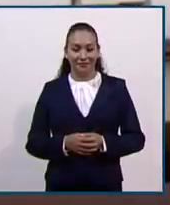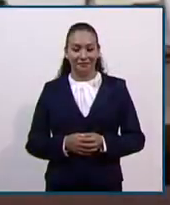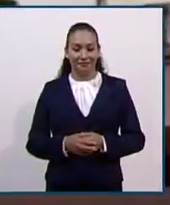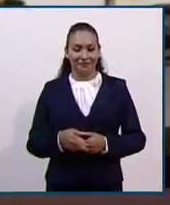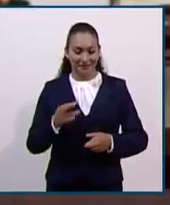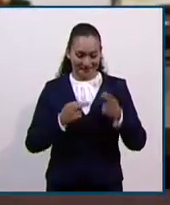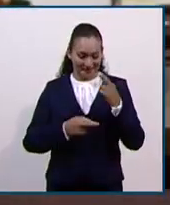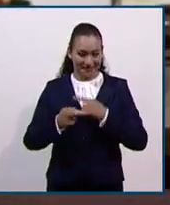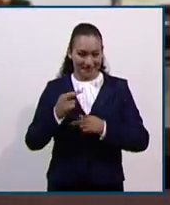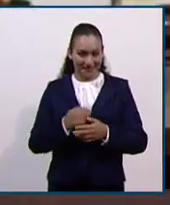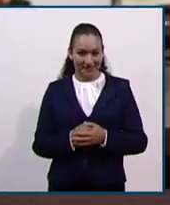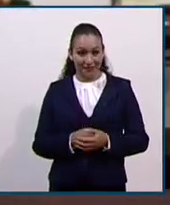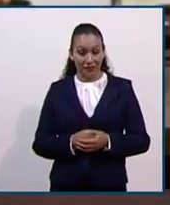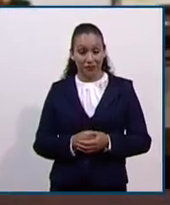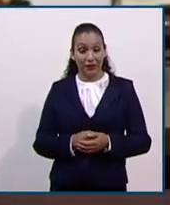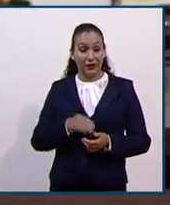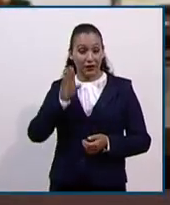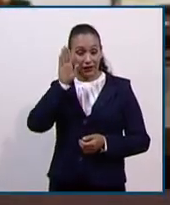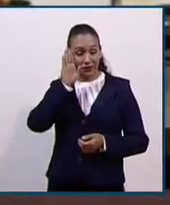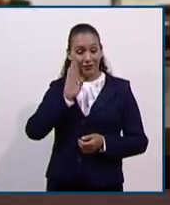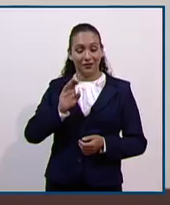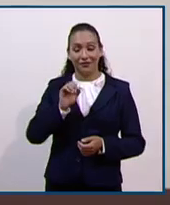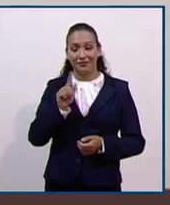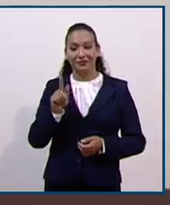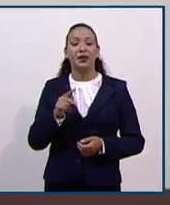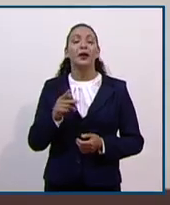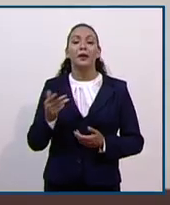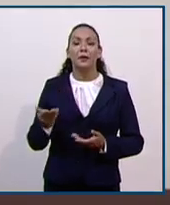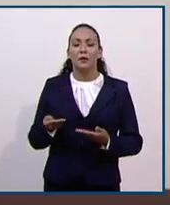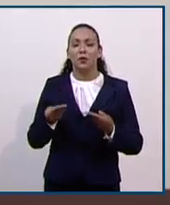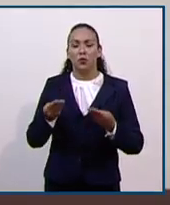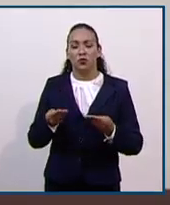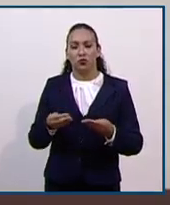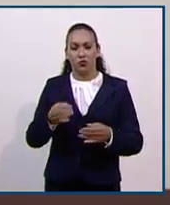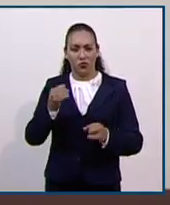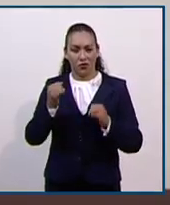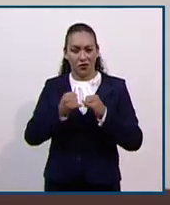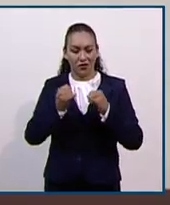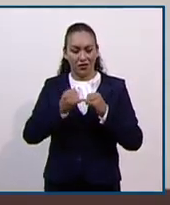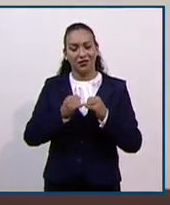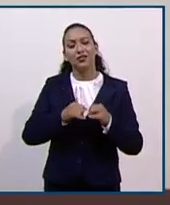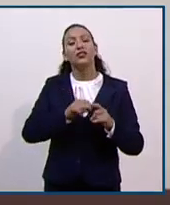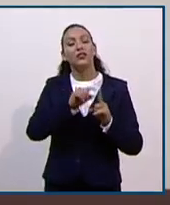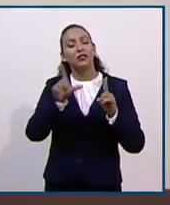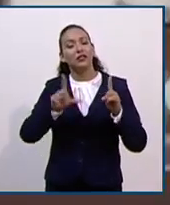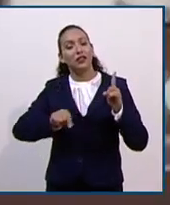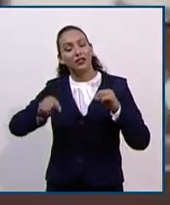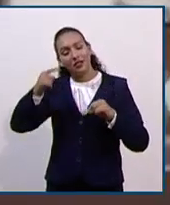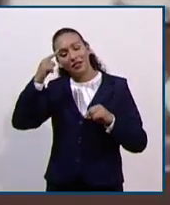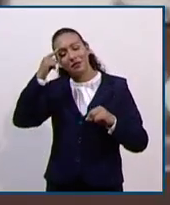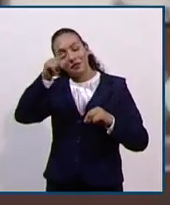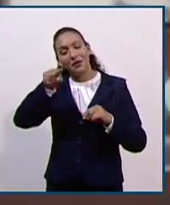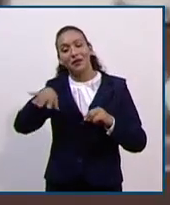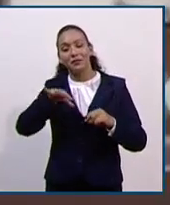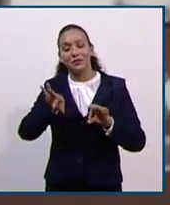Al regresar, la ministra presidenta instaló el Consejo Nacional de Mecanismos Alternativos de Solución